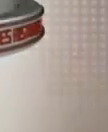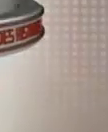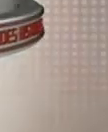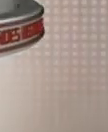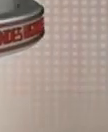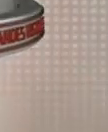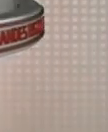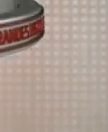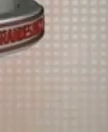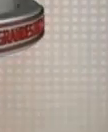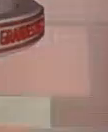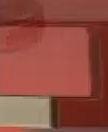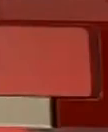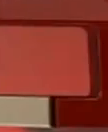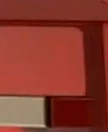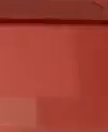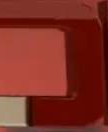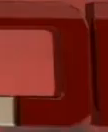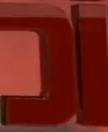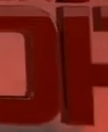día.